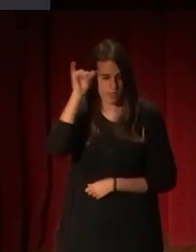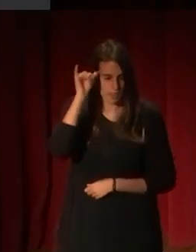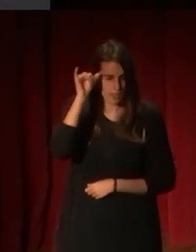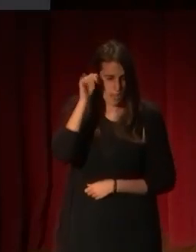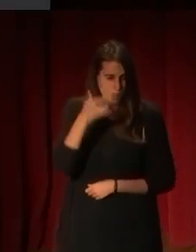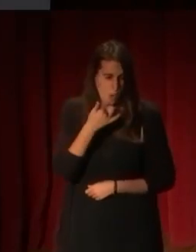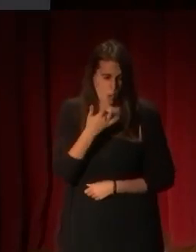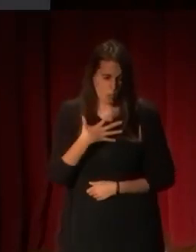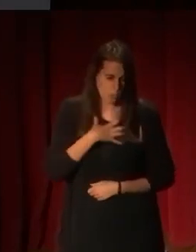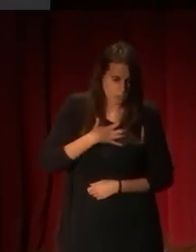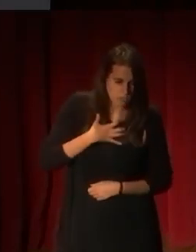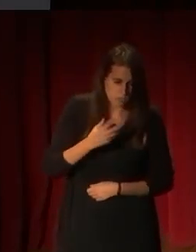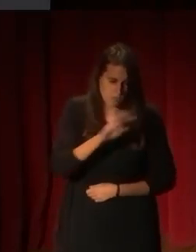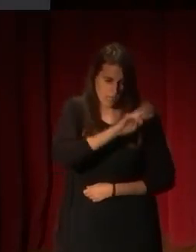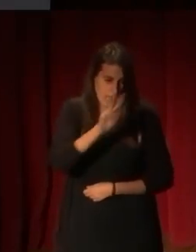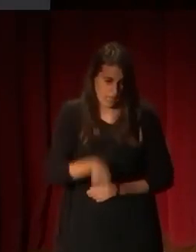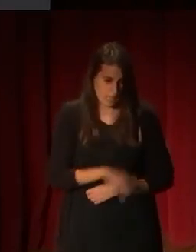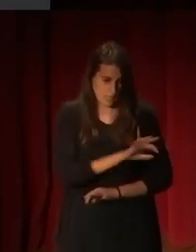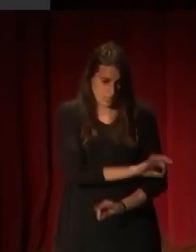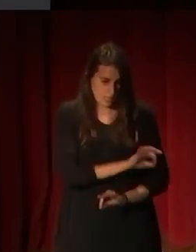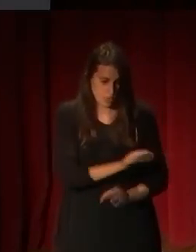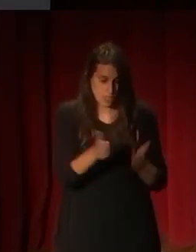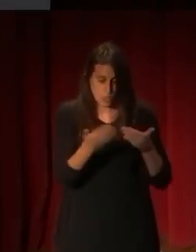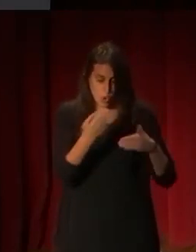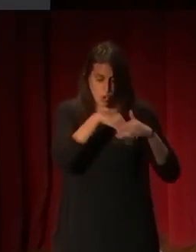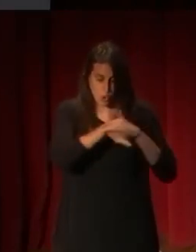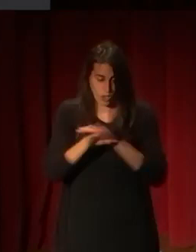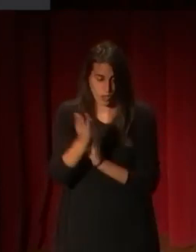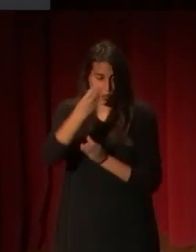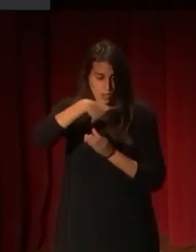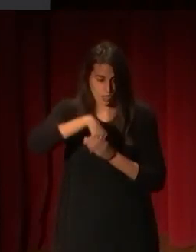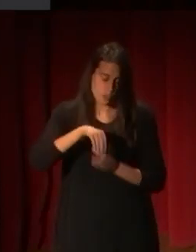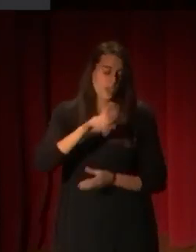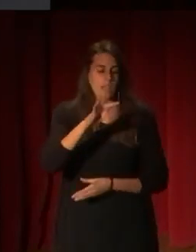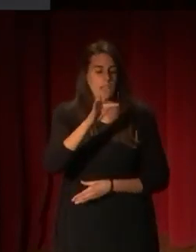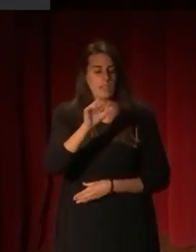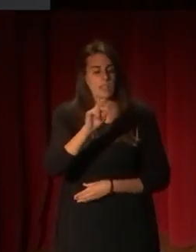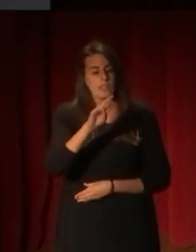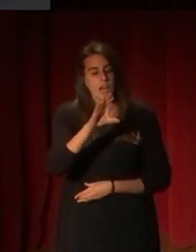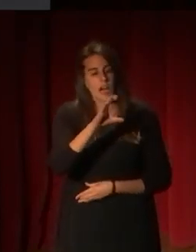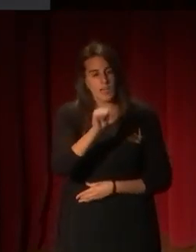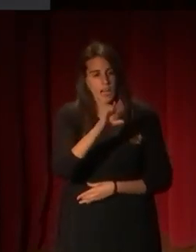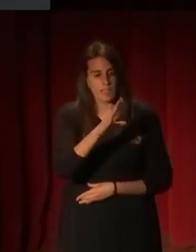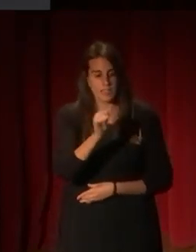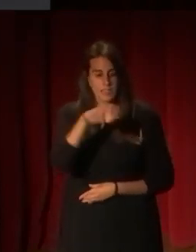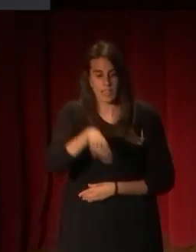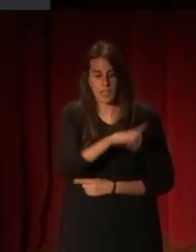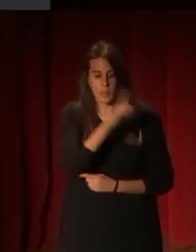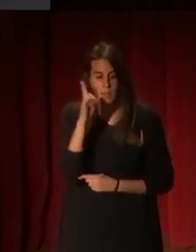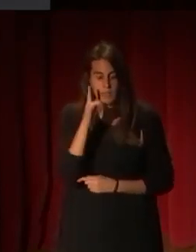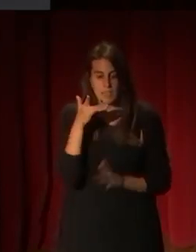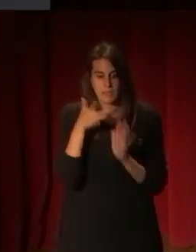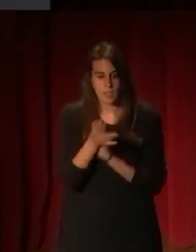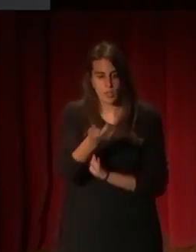vanidad la colección extraordinaria de tarascas que tiene el archivo de la villa de madrid nos permite no